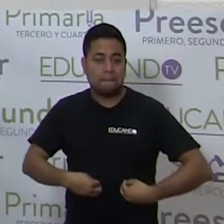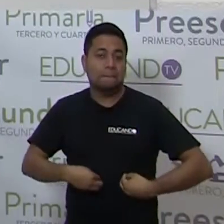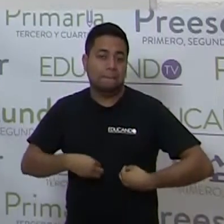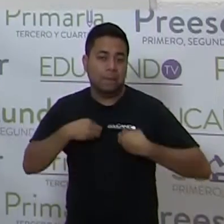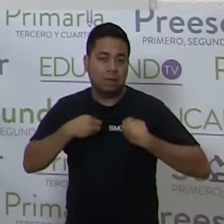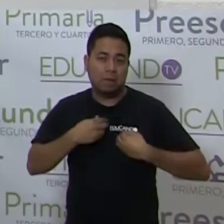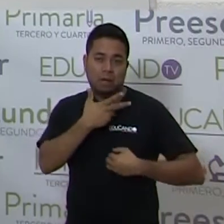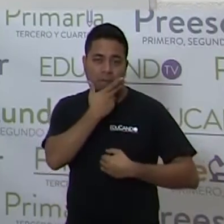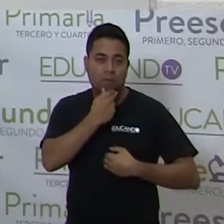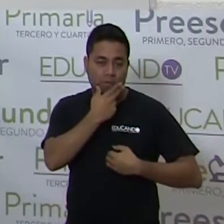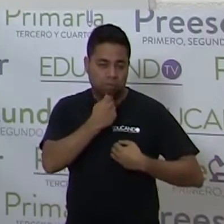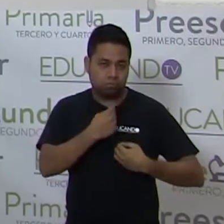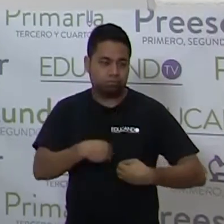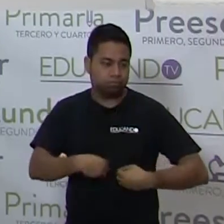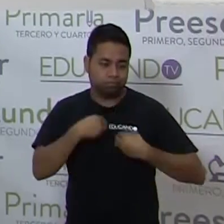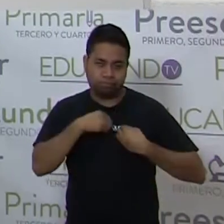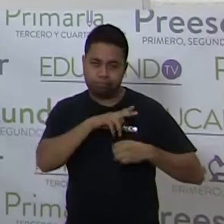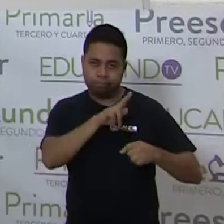a los hombres.